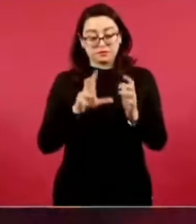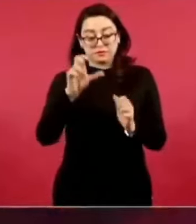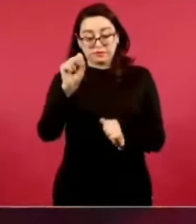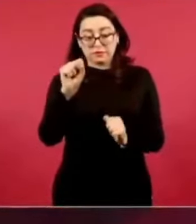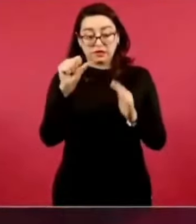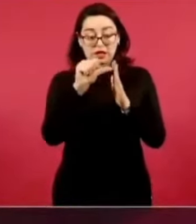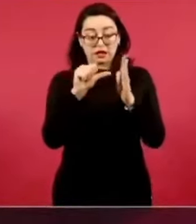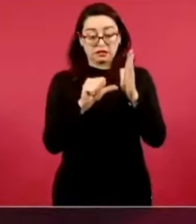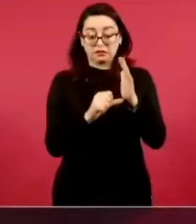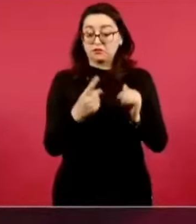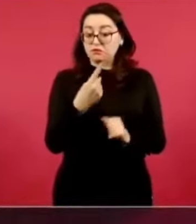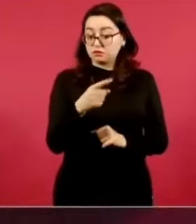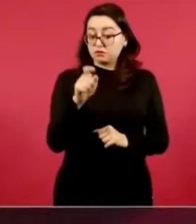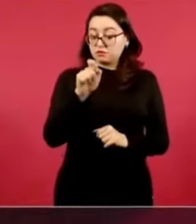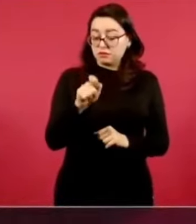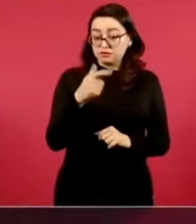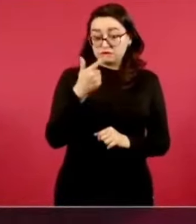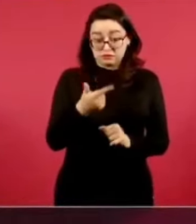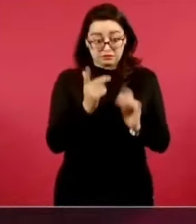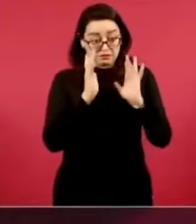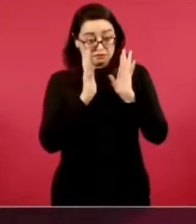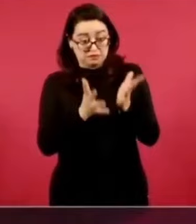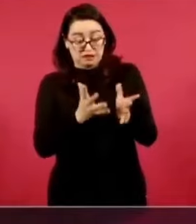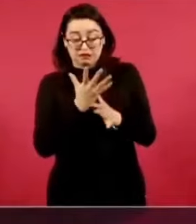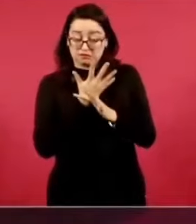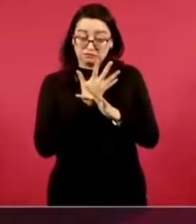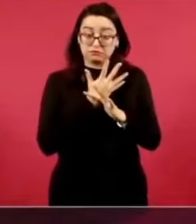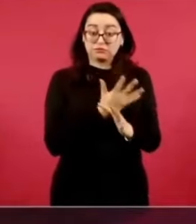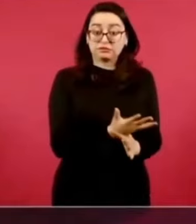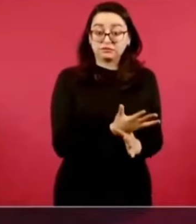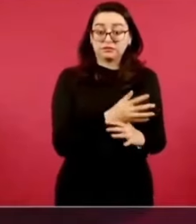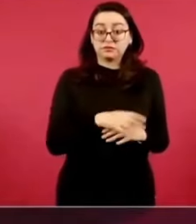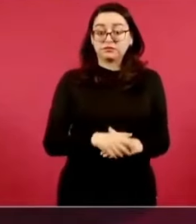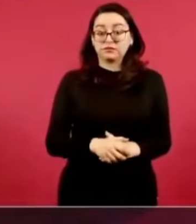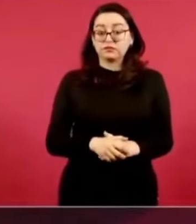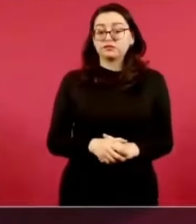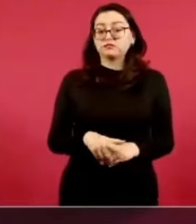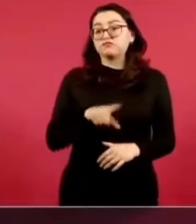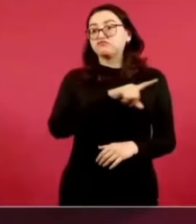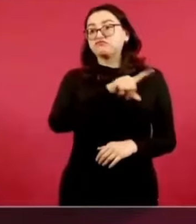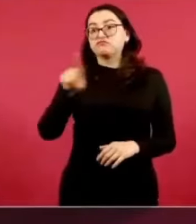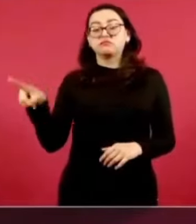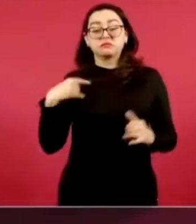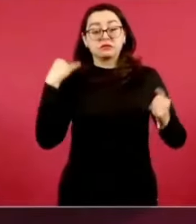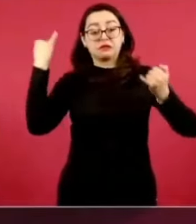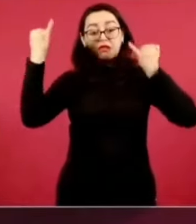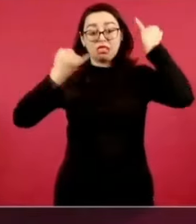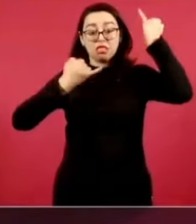aclarar más para no dar pie a ninguna